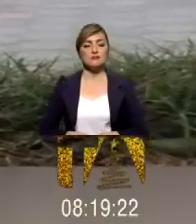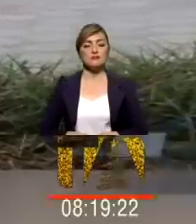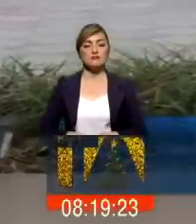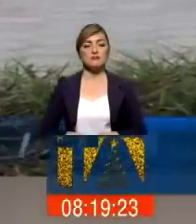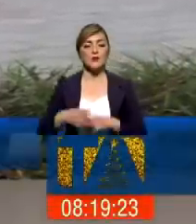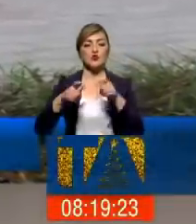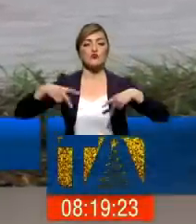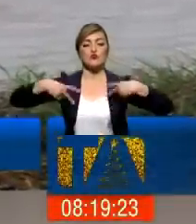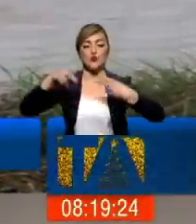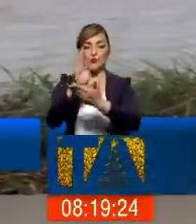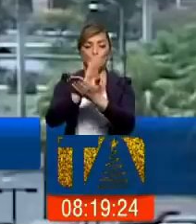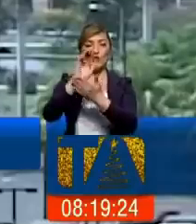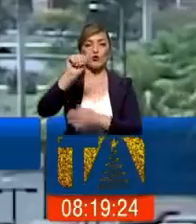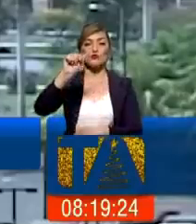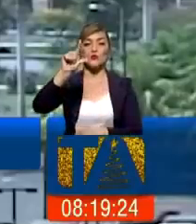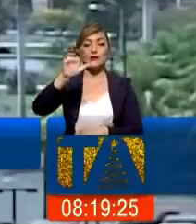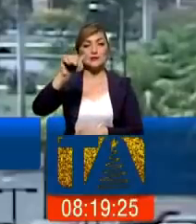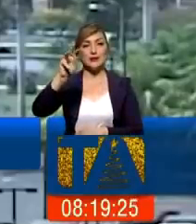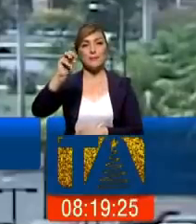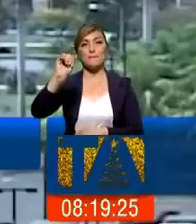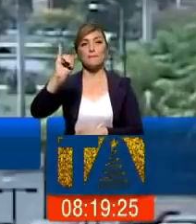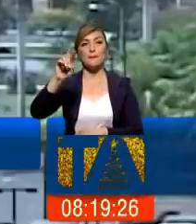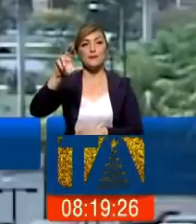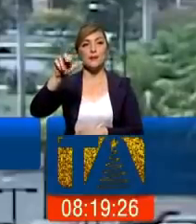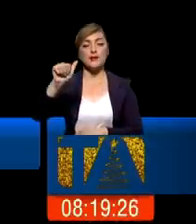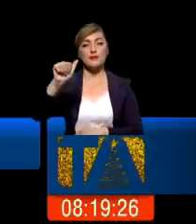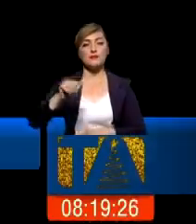Los moradores del barrio Altamira en